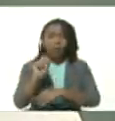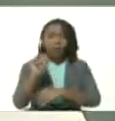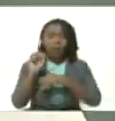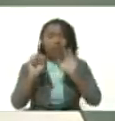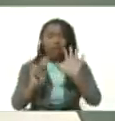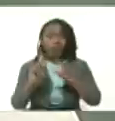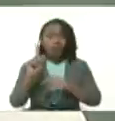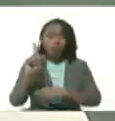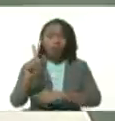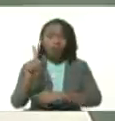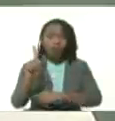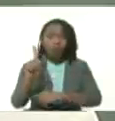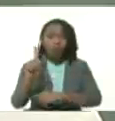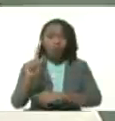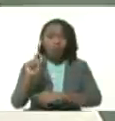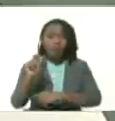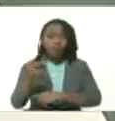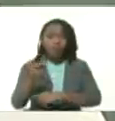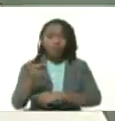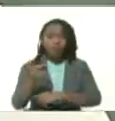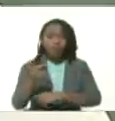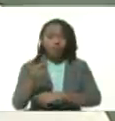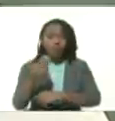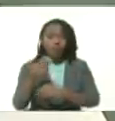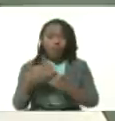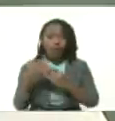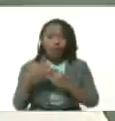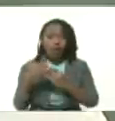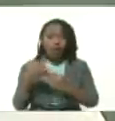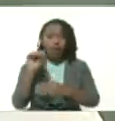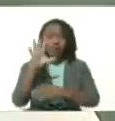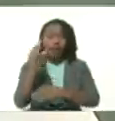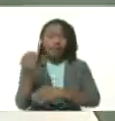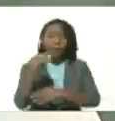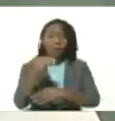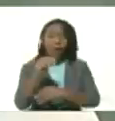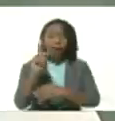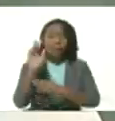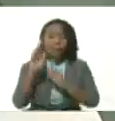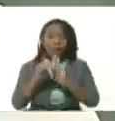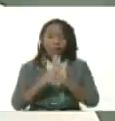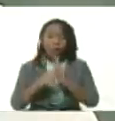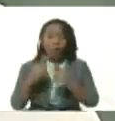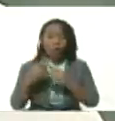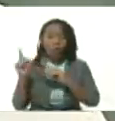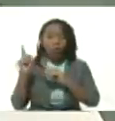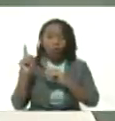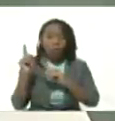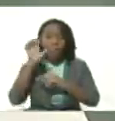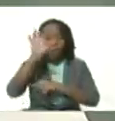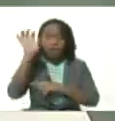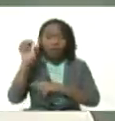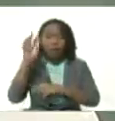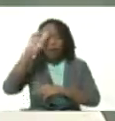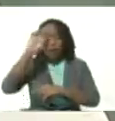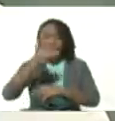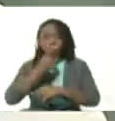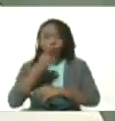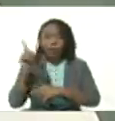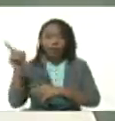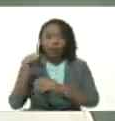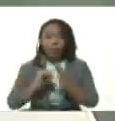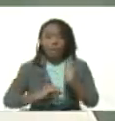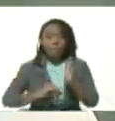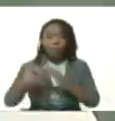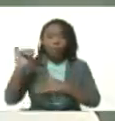2.71 centavos de dólar, 5 veces más económico que muchos países. En República Dominicana está por decir